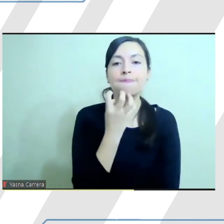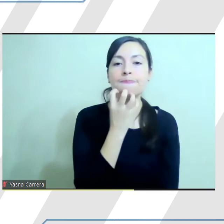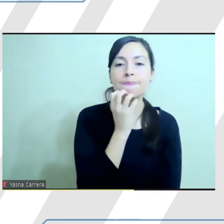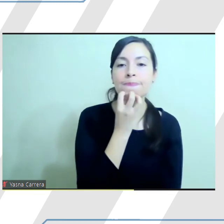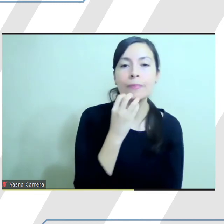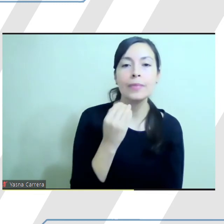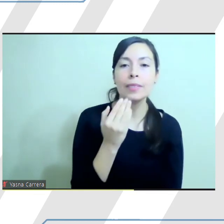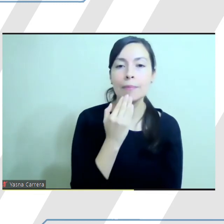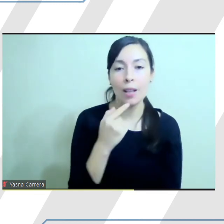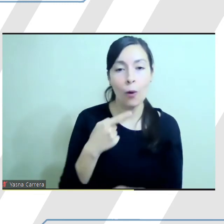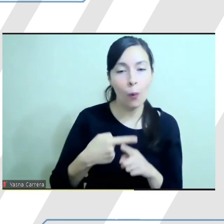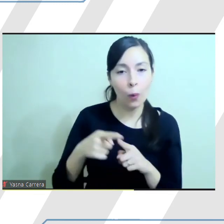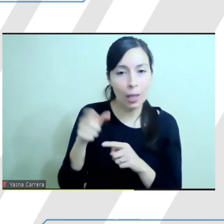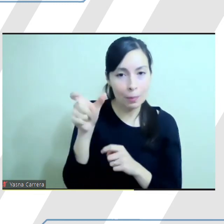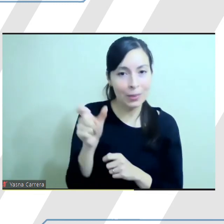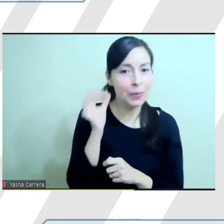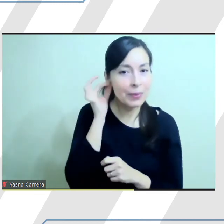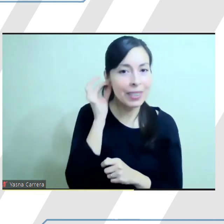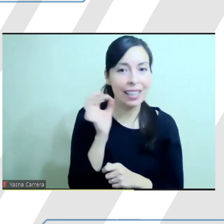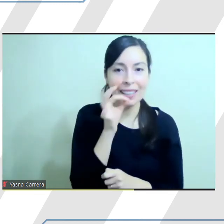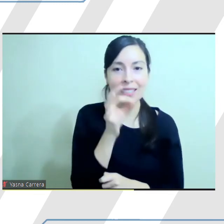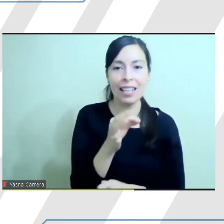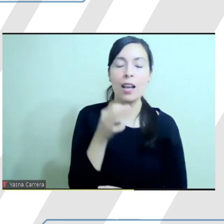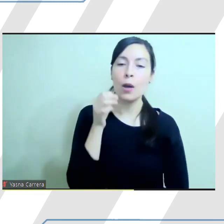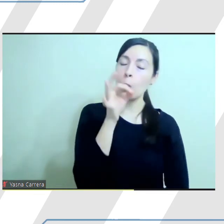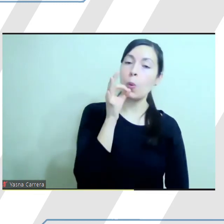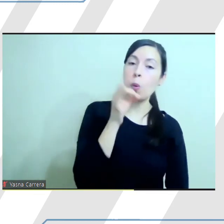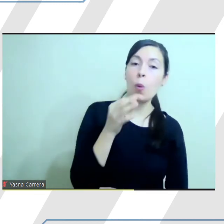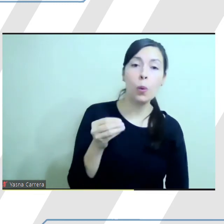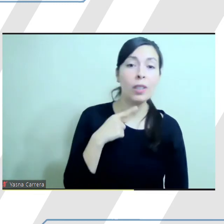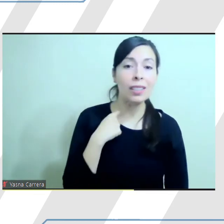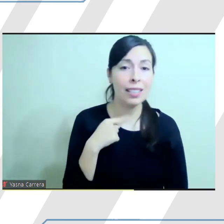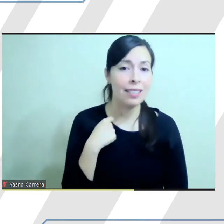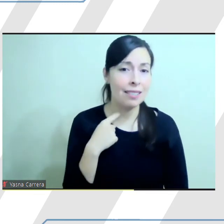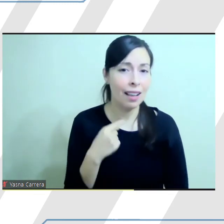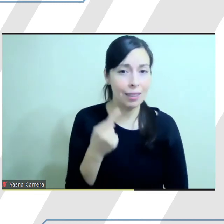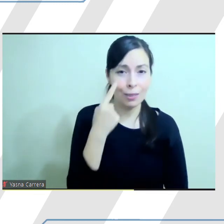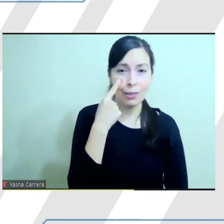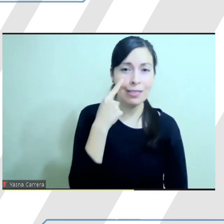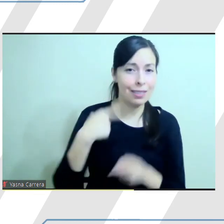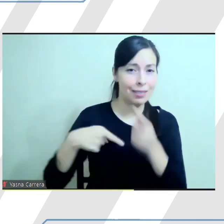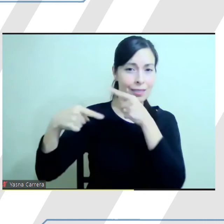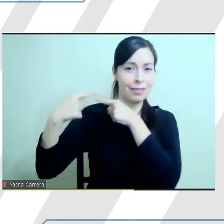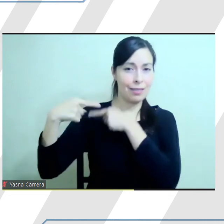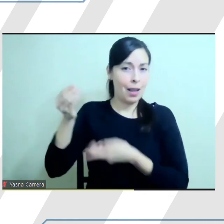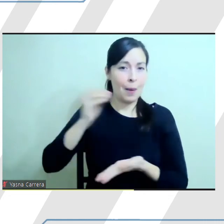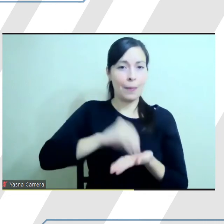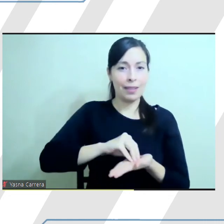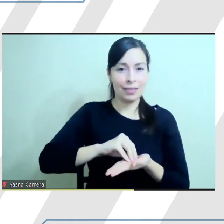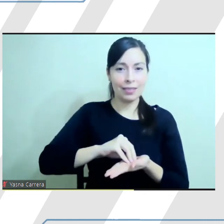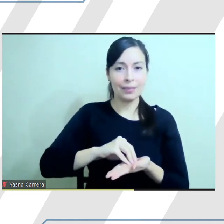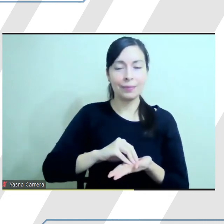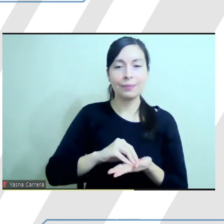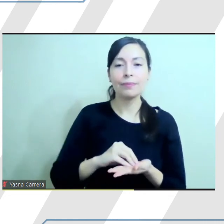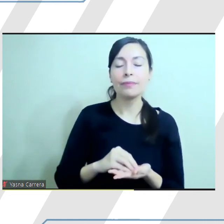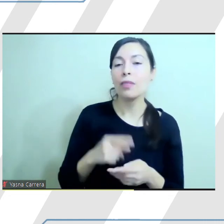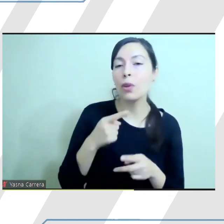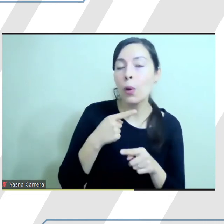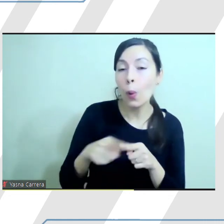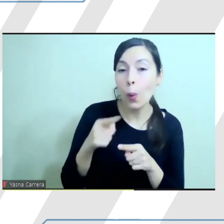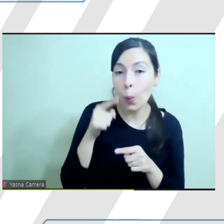dice interesante charla, amena y nos ayuda a conocer más sobre nuestra historia. Roberto Machuca